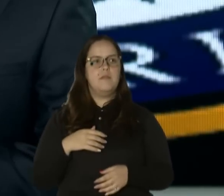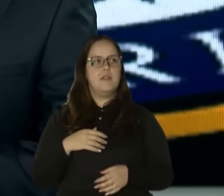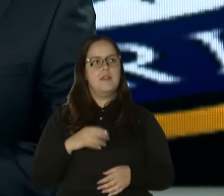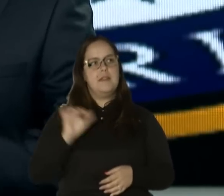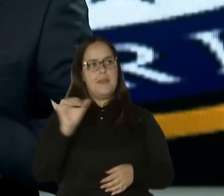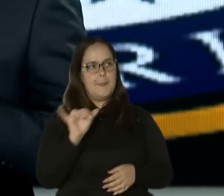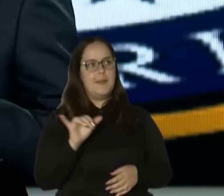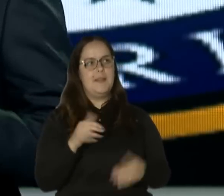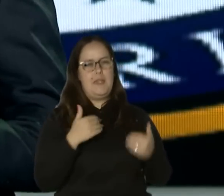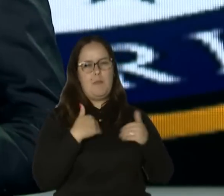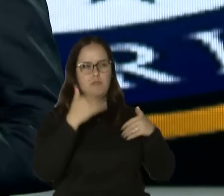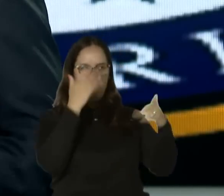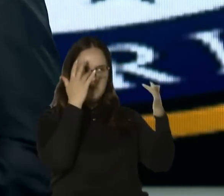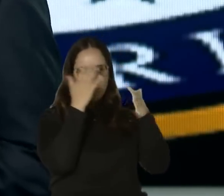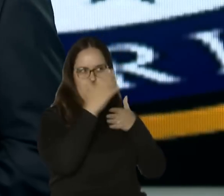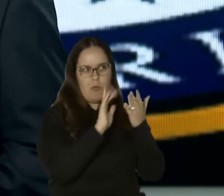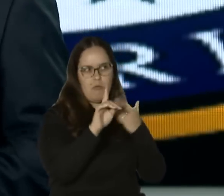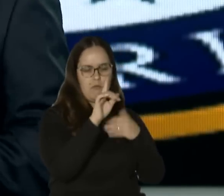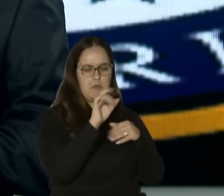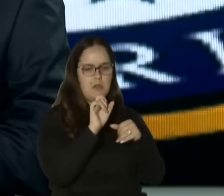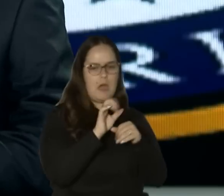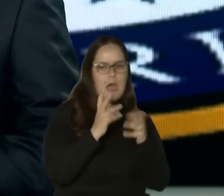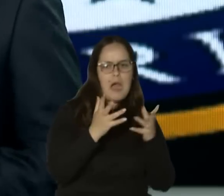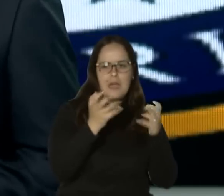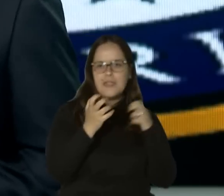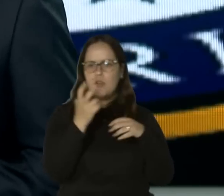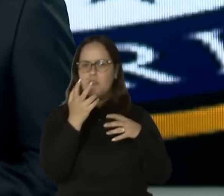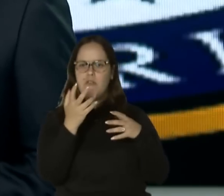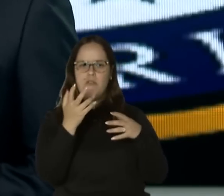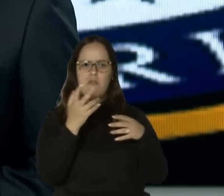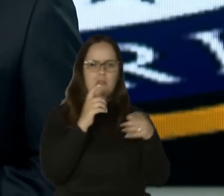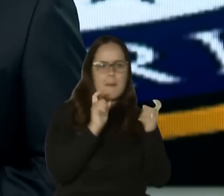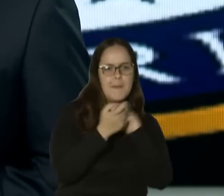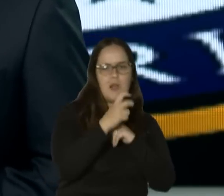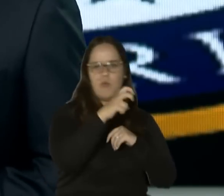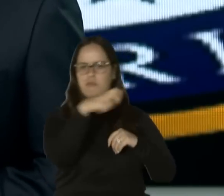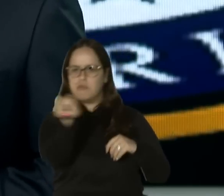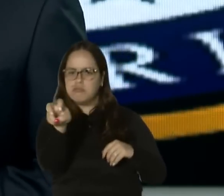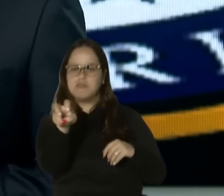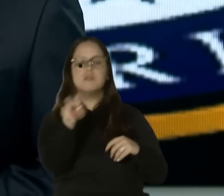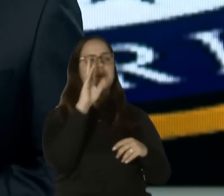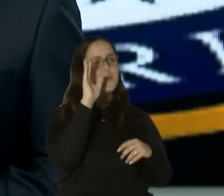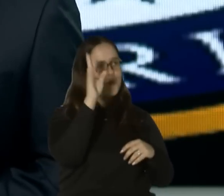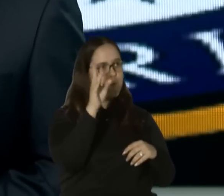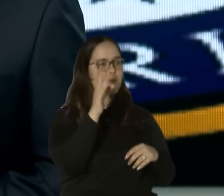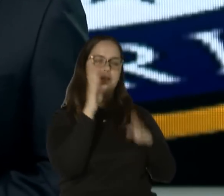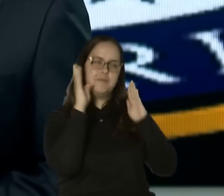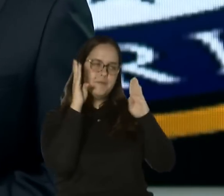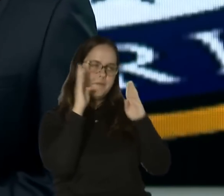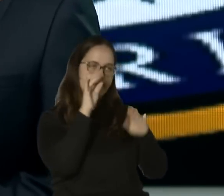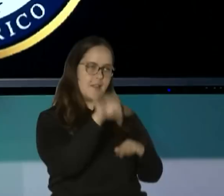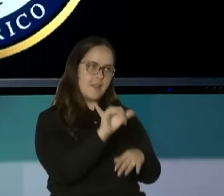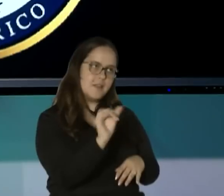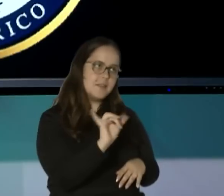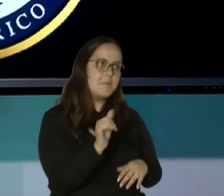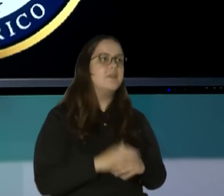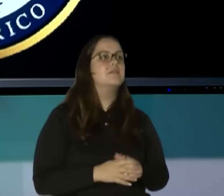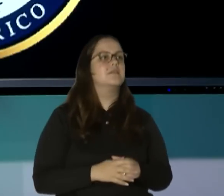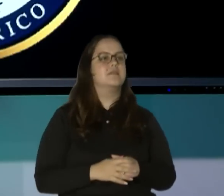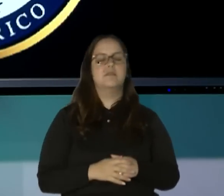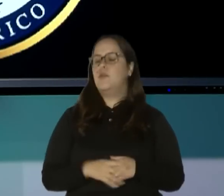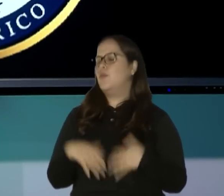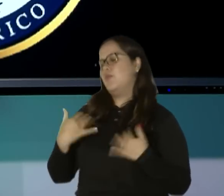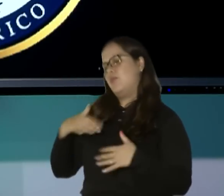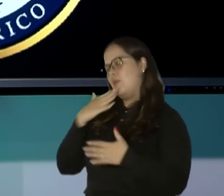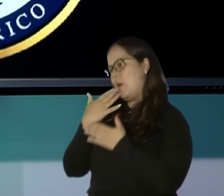preocupación de ciertos compañeros que quieren también ser trasladados. Vamos a estar atendiendo esos dos ángulos con estos nuevos 360 compañeros. Son buenas noticias. ¿Qué